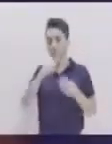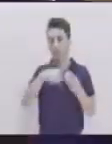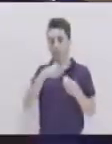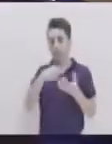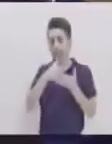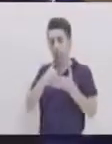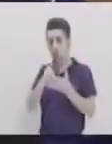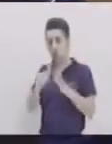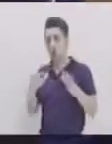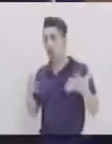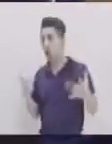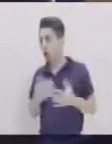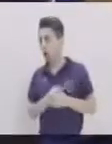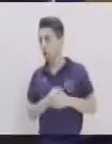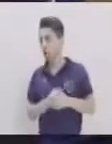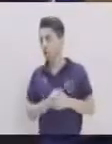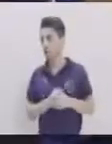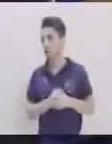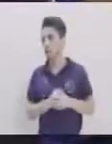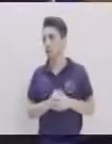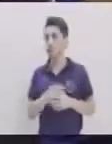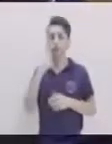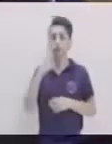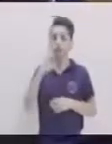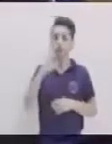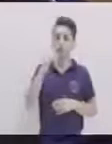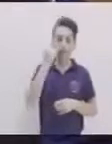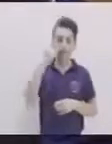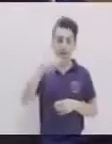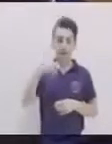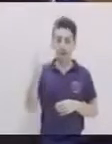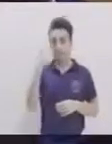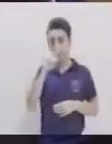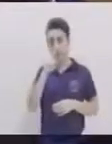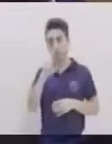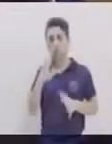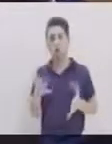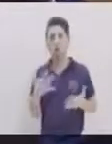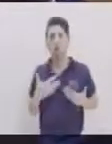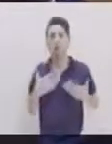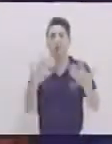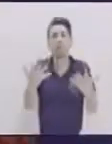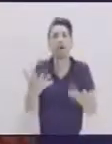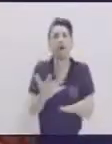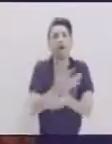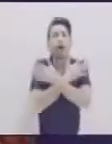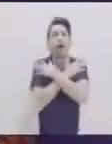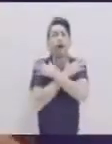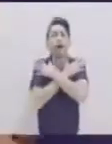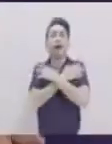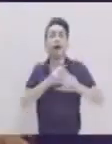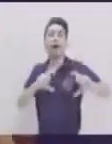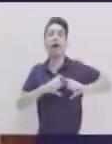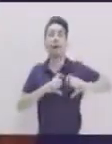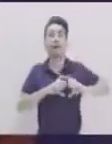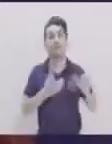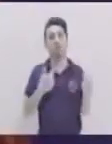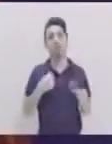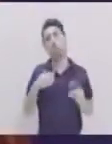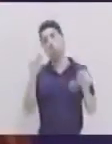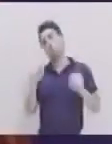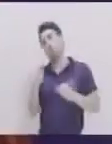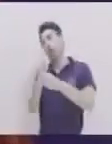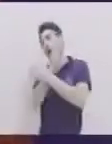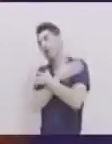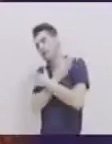familia? Yo a mi familia le demuestro cariño cuando le doy muchos abrazos, le digo palabras lindas como